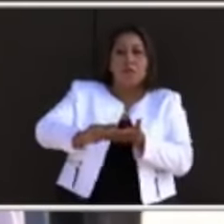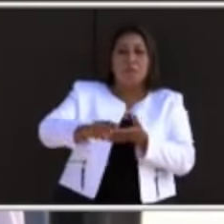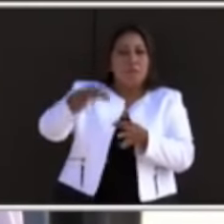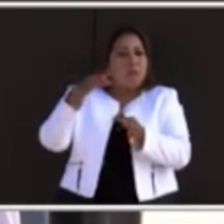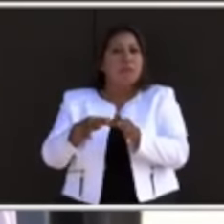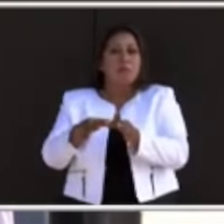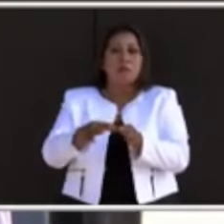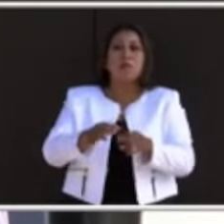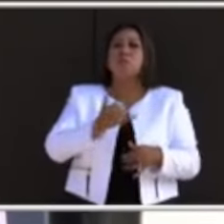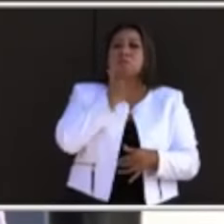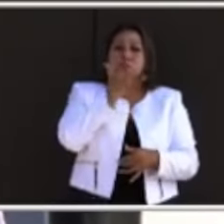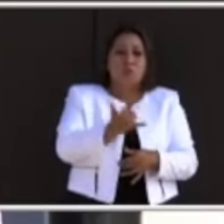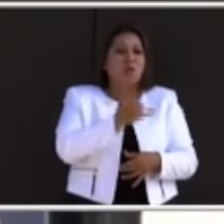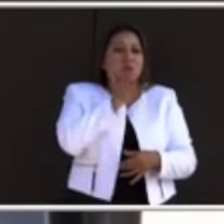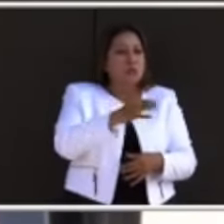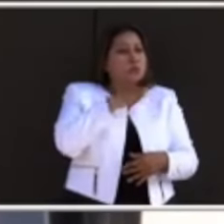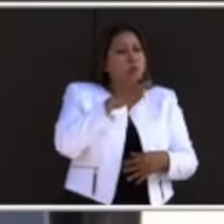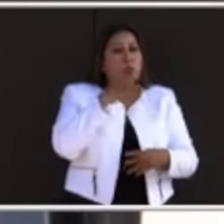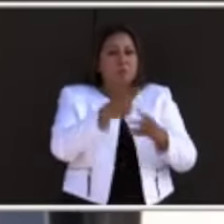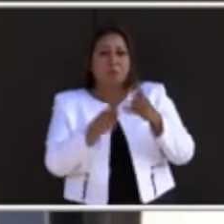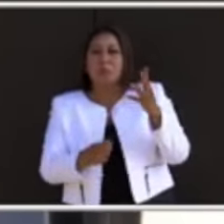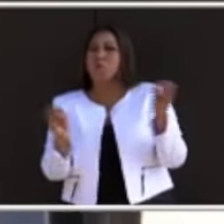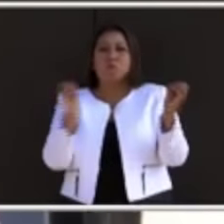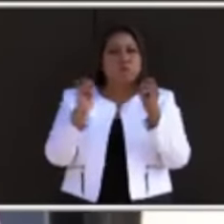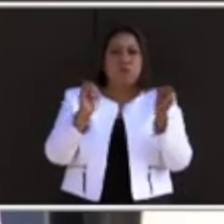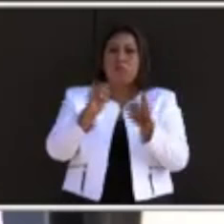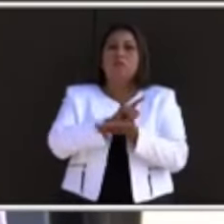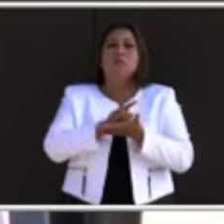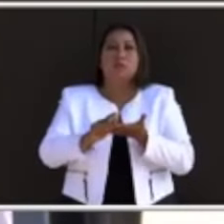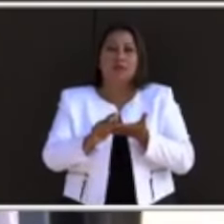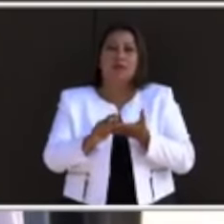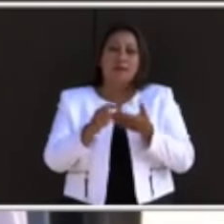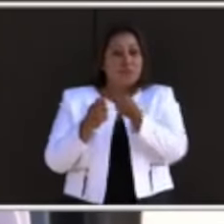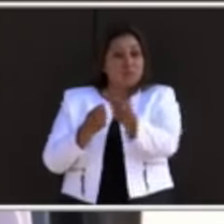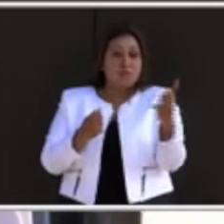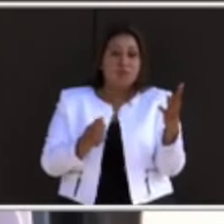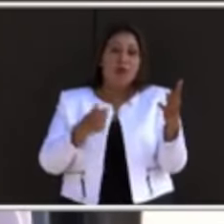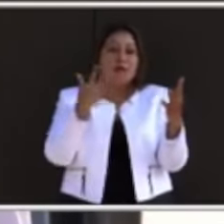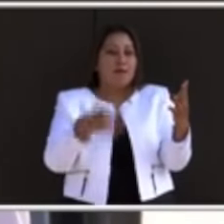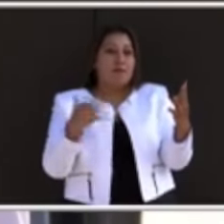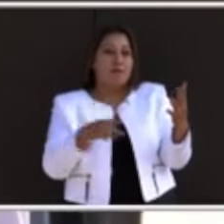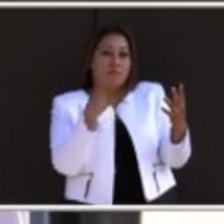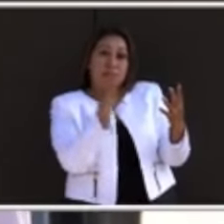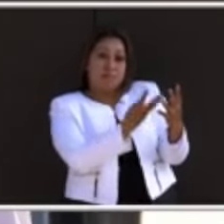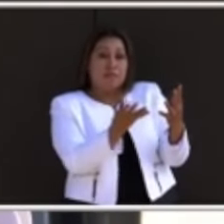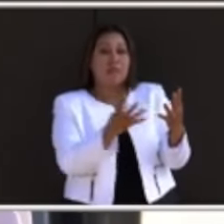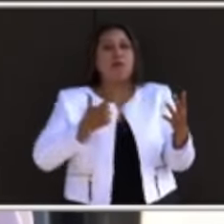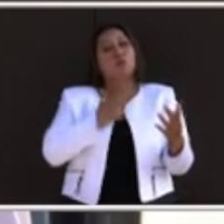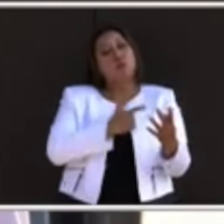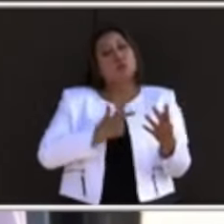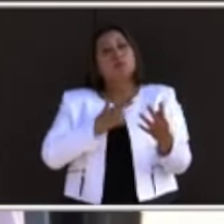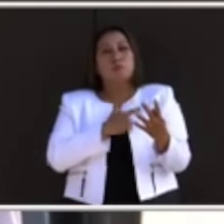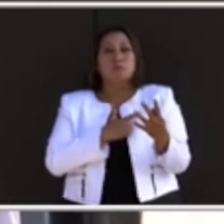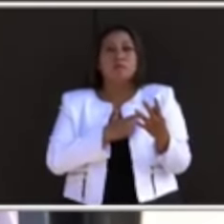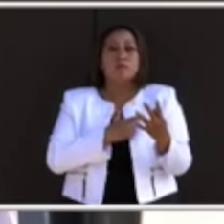vida sin mácula. Me da mucho gusto que todos ellos hayan aceptado, y me da mucho gusto